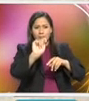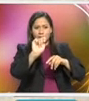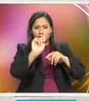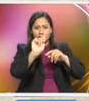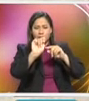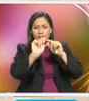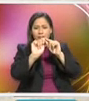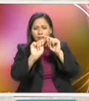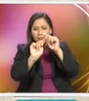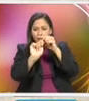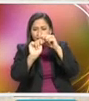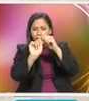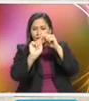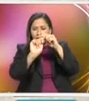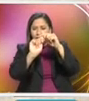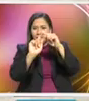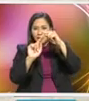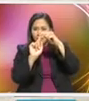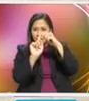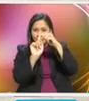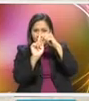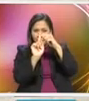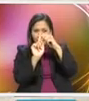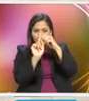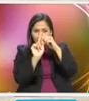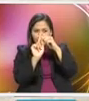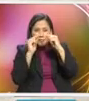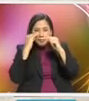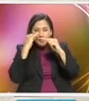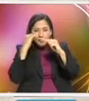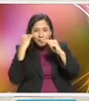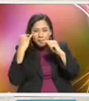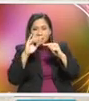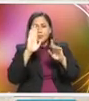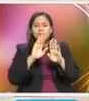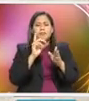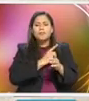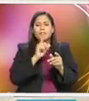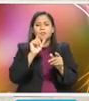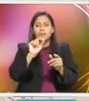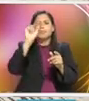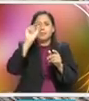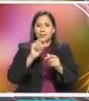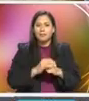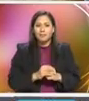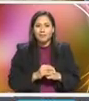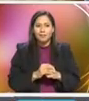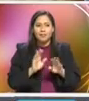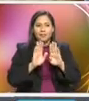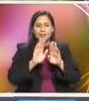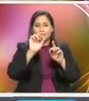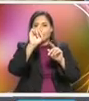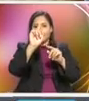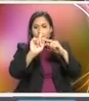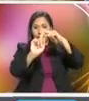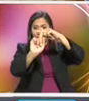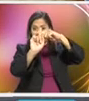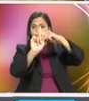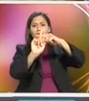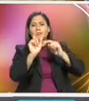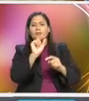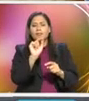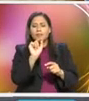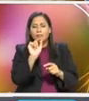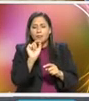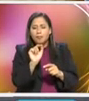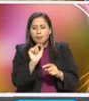muy pequeñita. Casi en todas sus firmas se ve como si fuera un manchoncito en lugar de ser este palito que está cruzando la T.